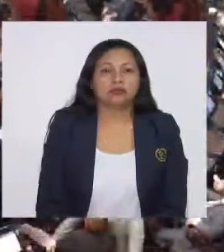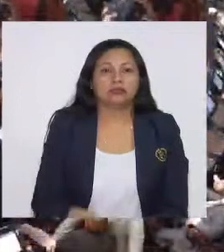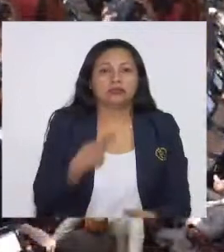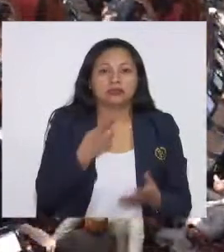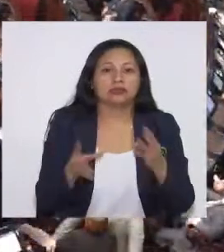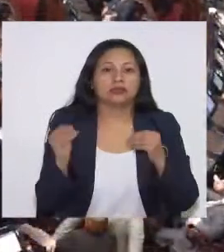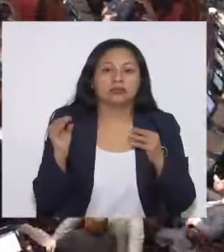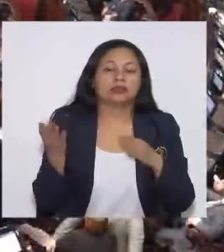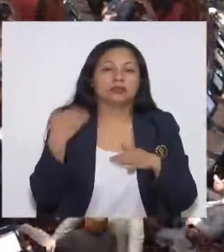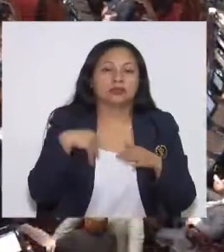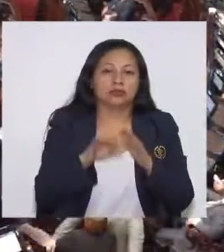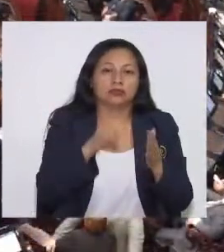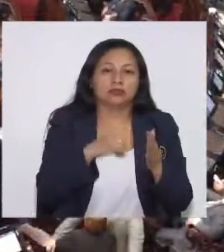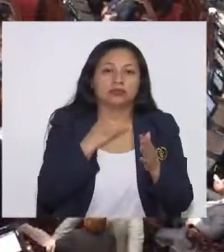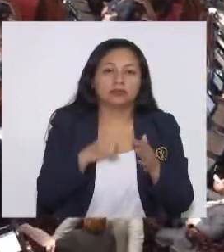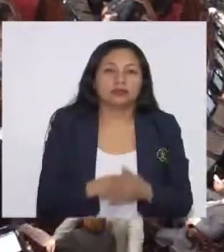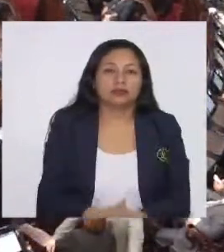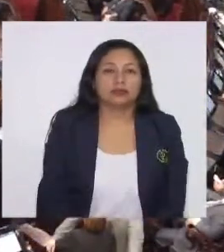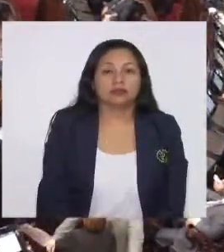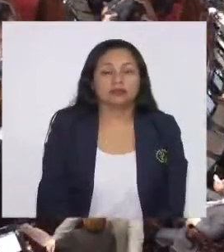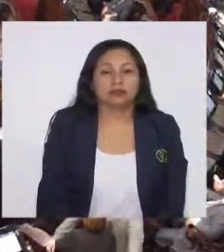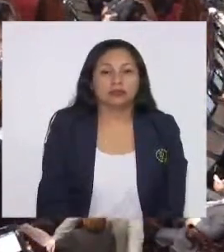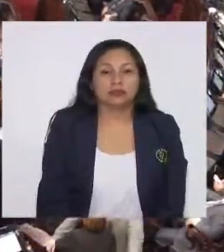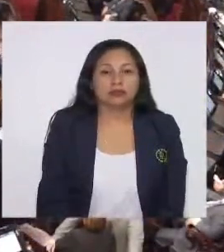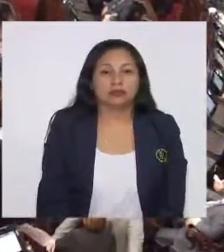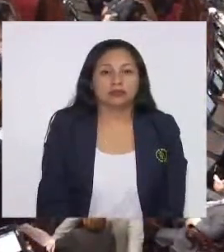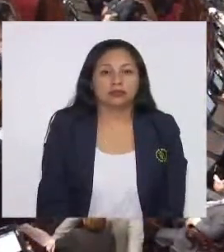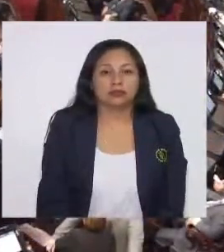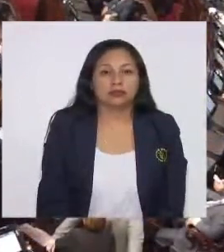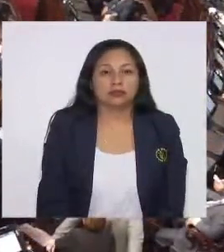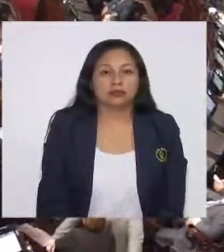Señores, no habiendo más discusión, se entrará a votar.